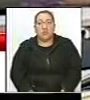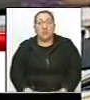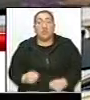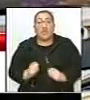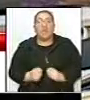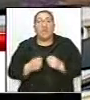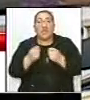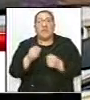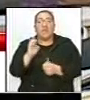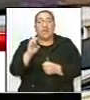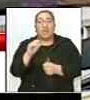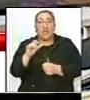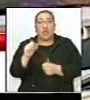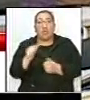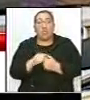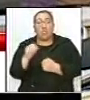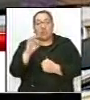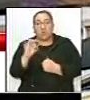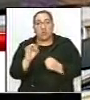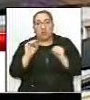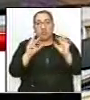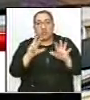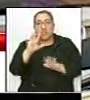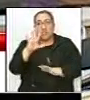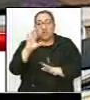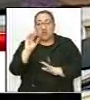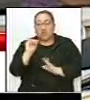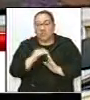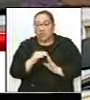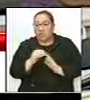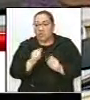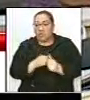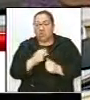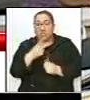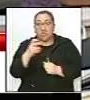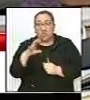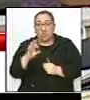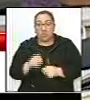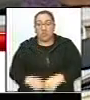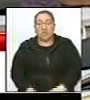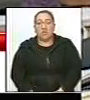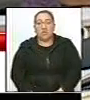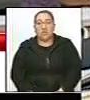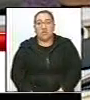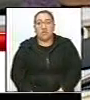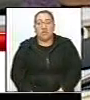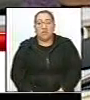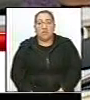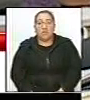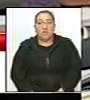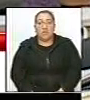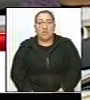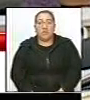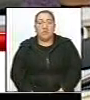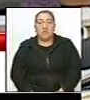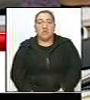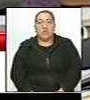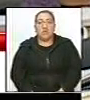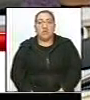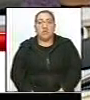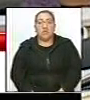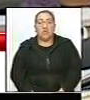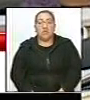entregan a ENACO a un promedio de 85, mientras ENACO vende a 250, 300 soles al consumidor